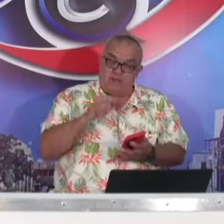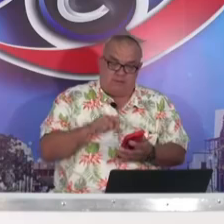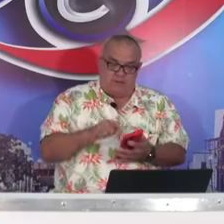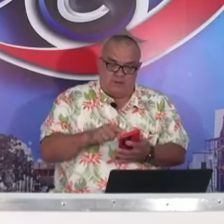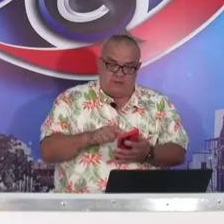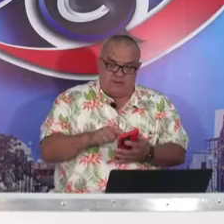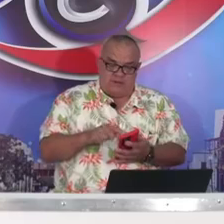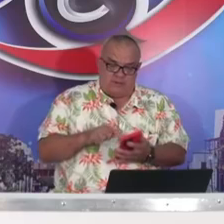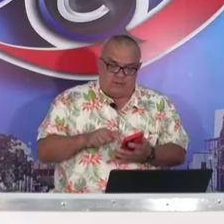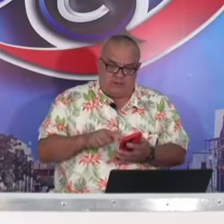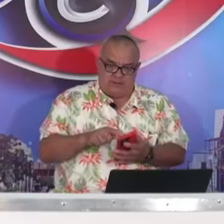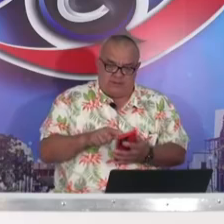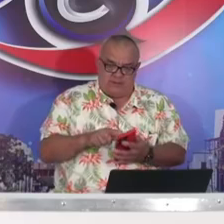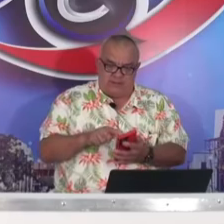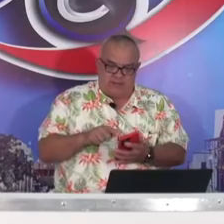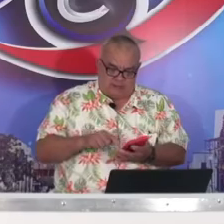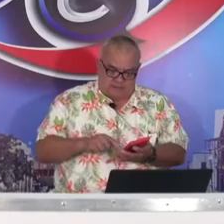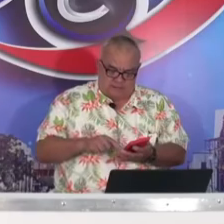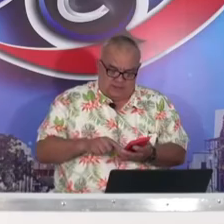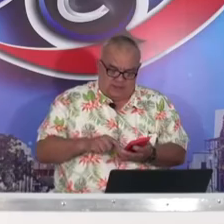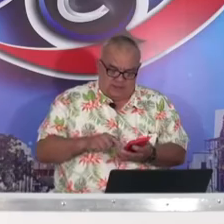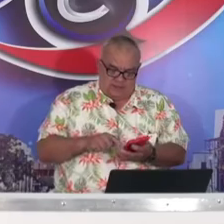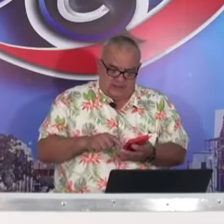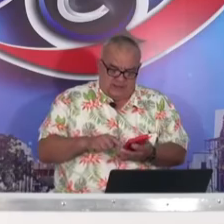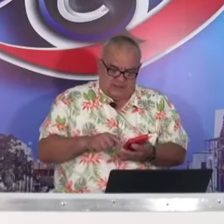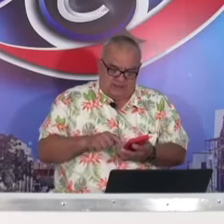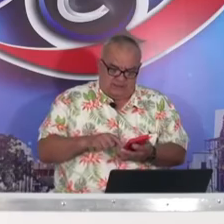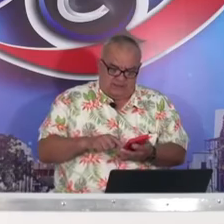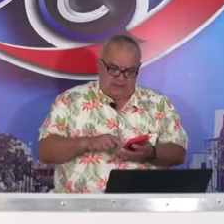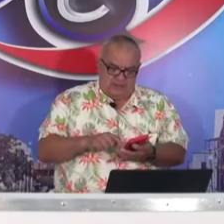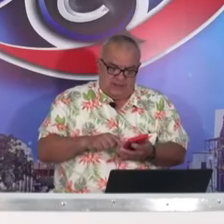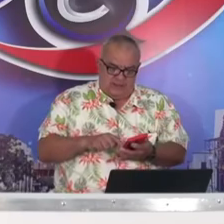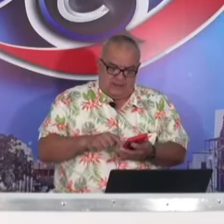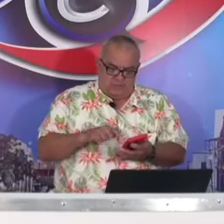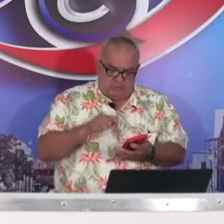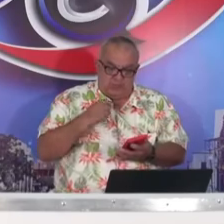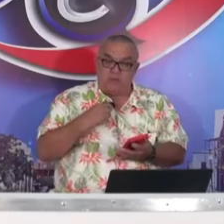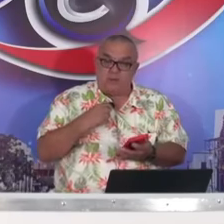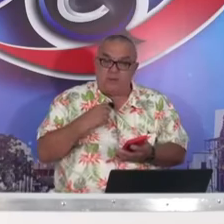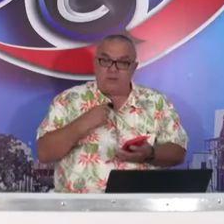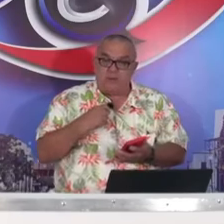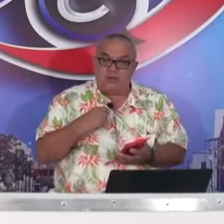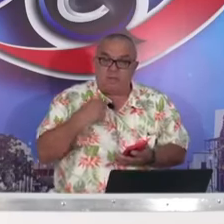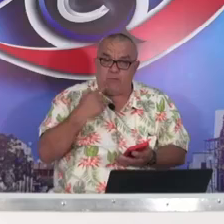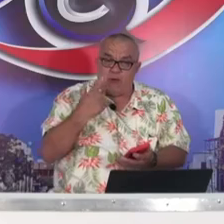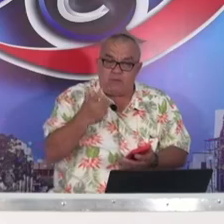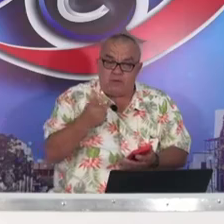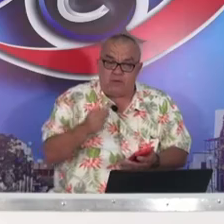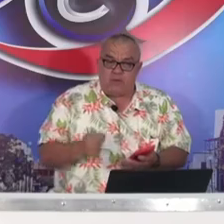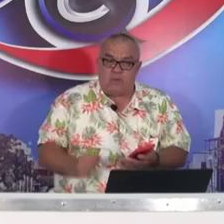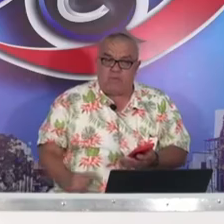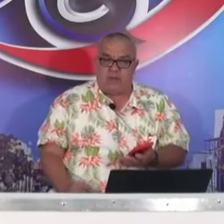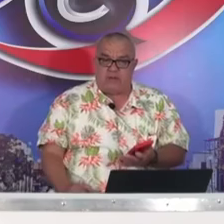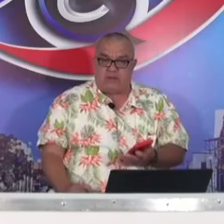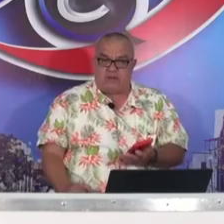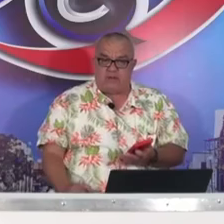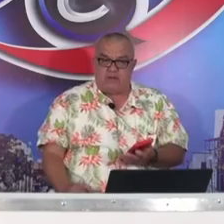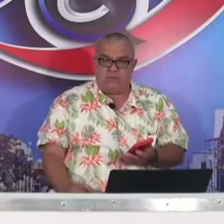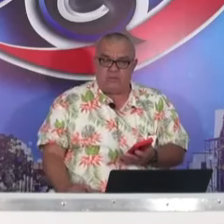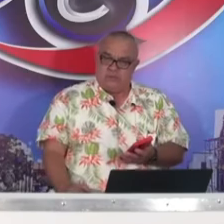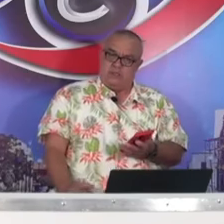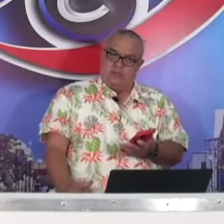qué fue lo que más me llamó la atención? La verdad, ya cuando venía, que me dicen, les pido de favor... que pongan mi nombre